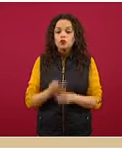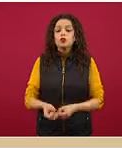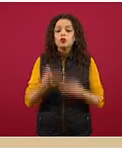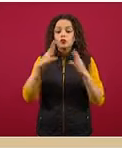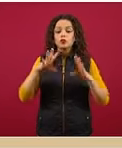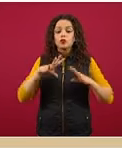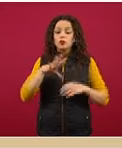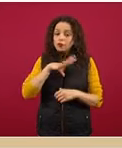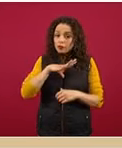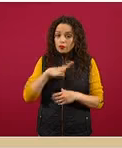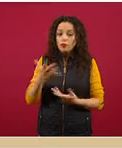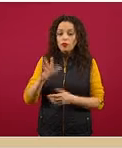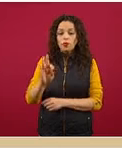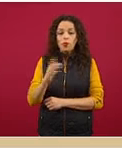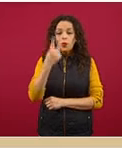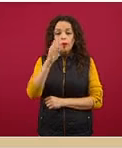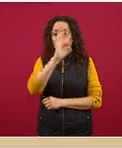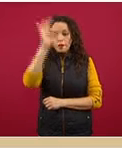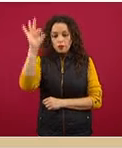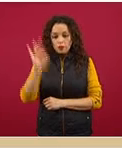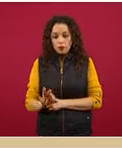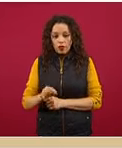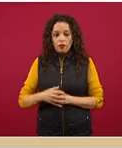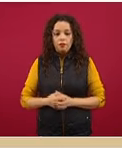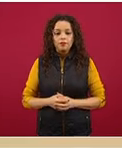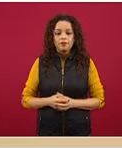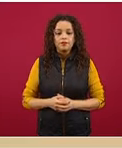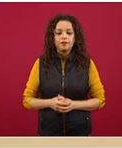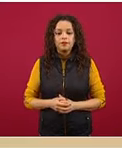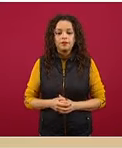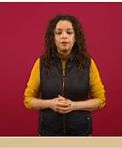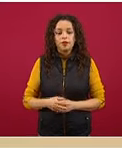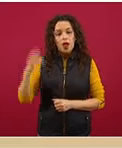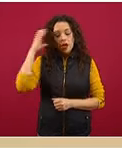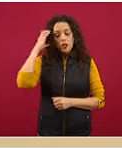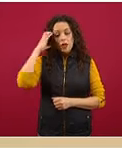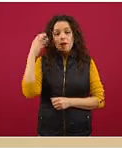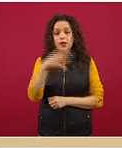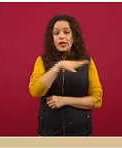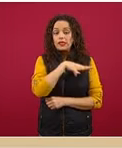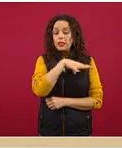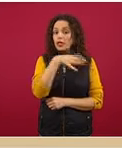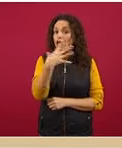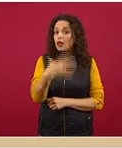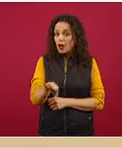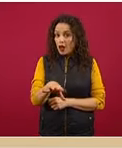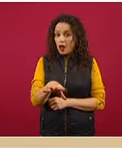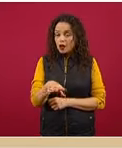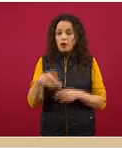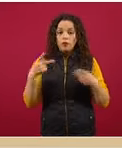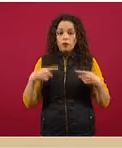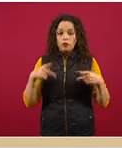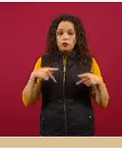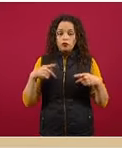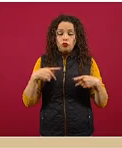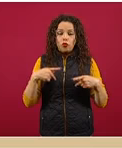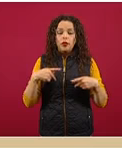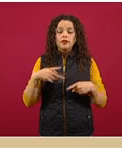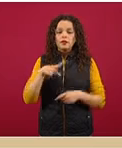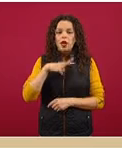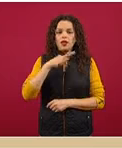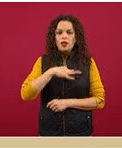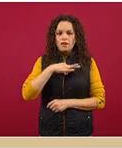del 41%. Una ocupación de camas generales que ocupan personas con